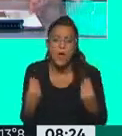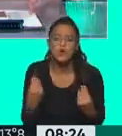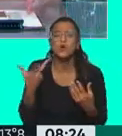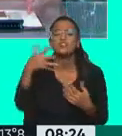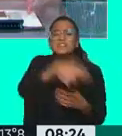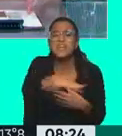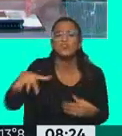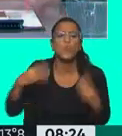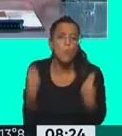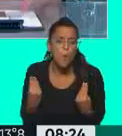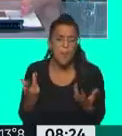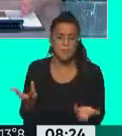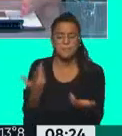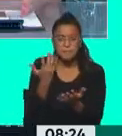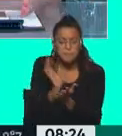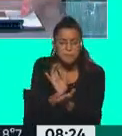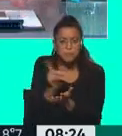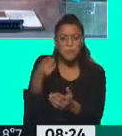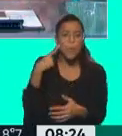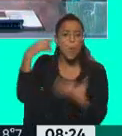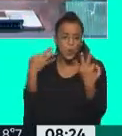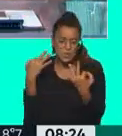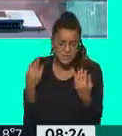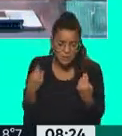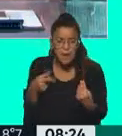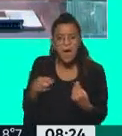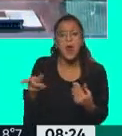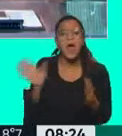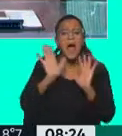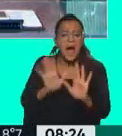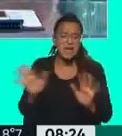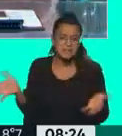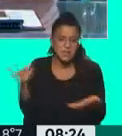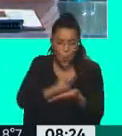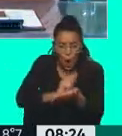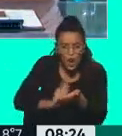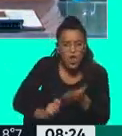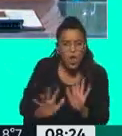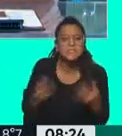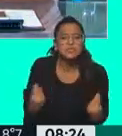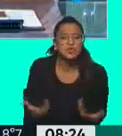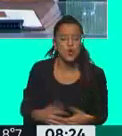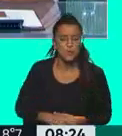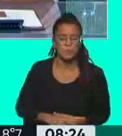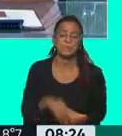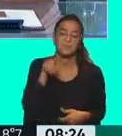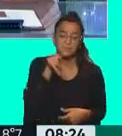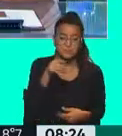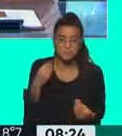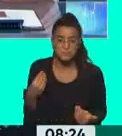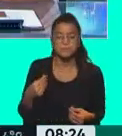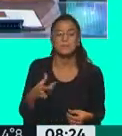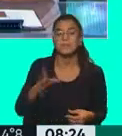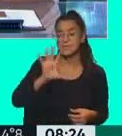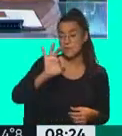sectores las que se presentan en la justicia para que exista este borrador en el máximo tribunal esto hace